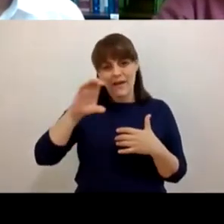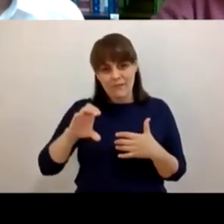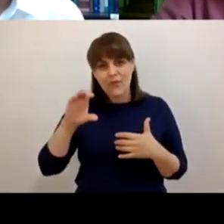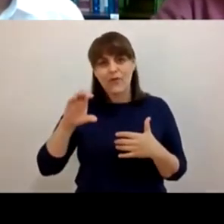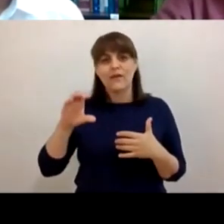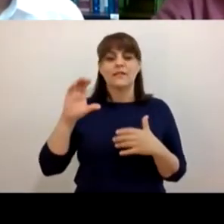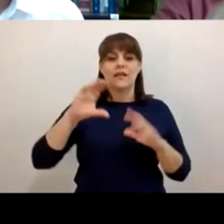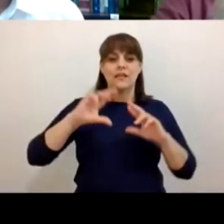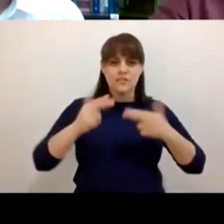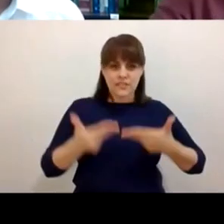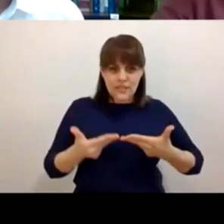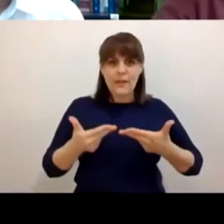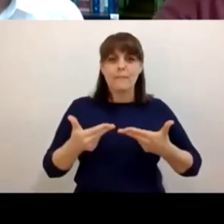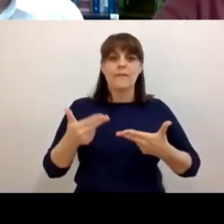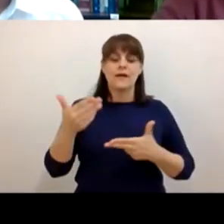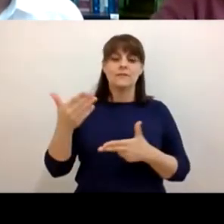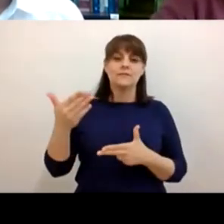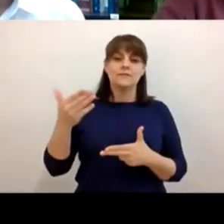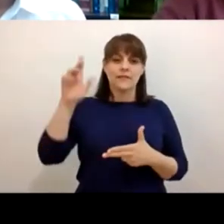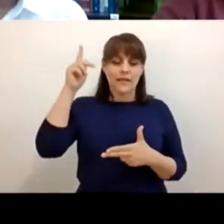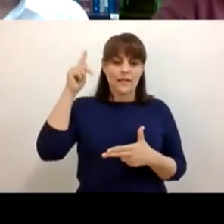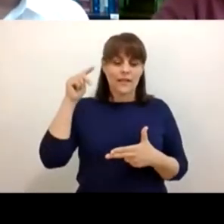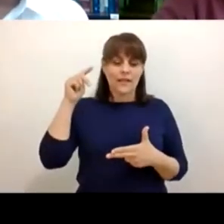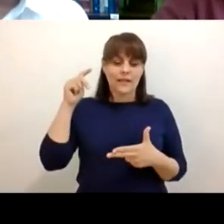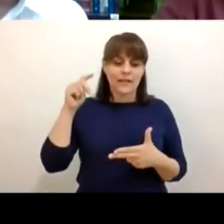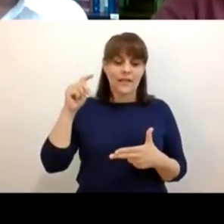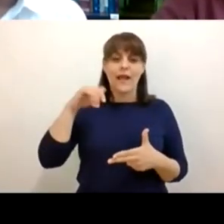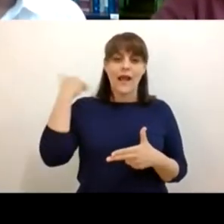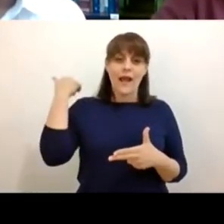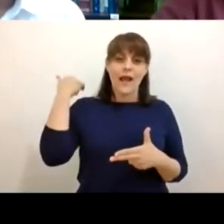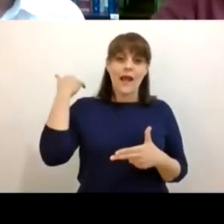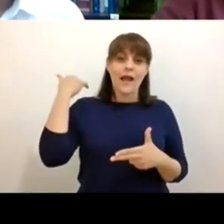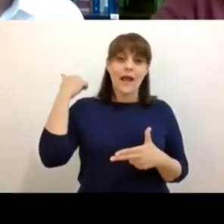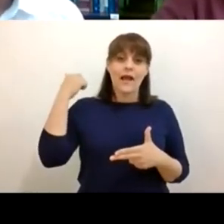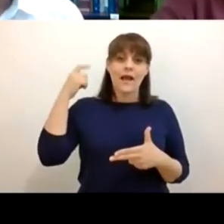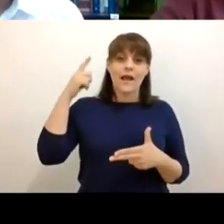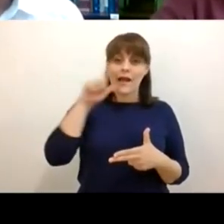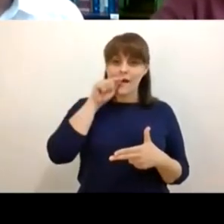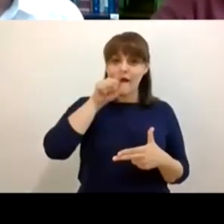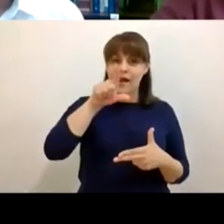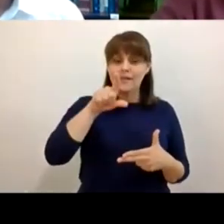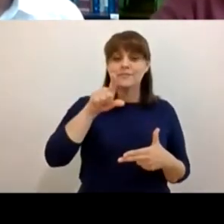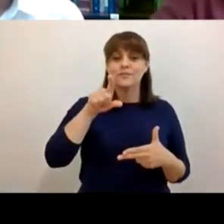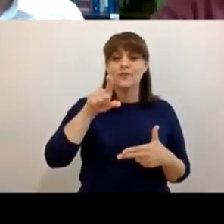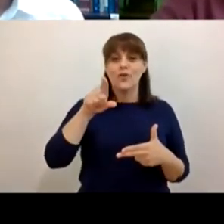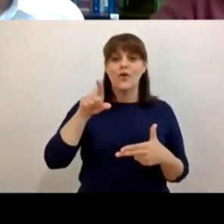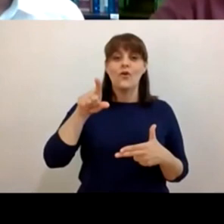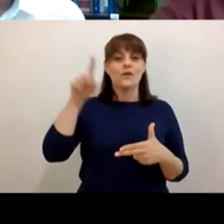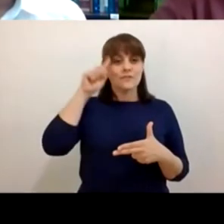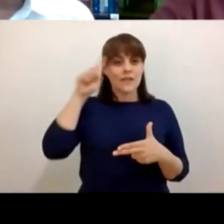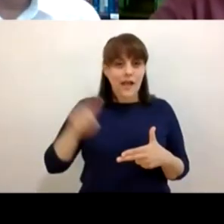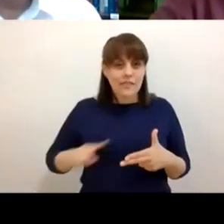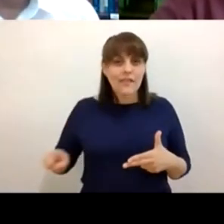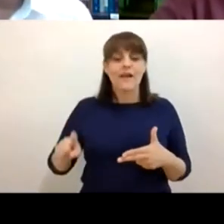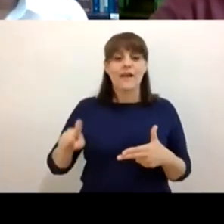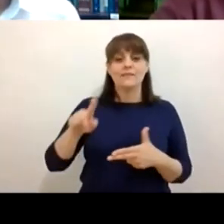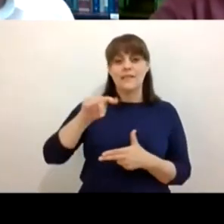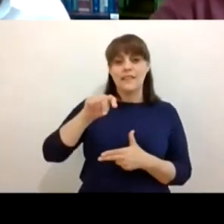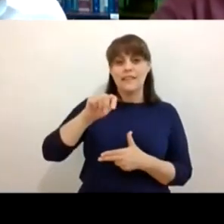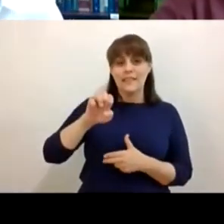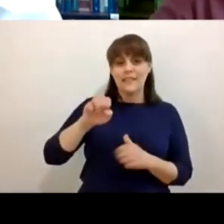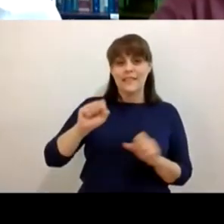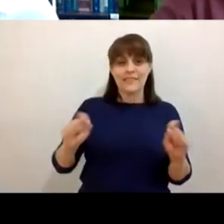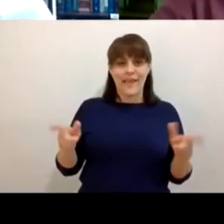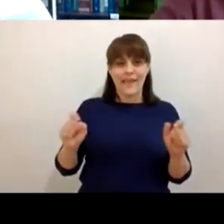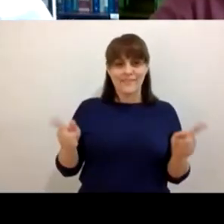Coahuila, Tlaxcala, Sinaloa, Jalisco, Zacatecas, y también tenemos de Texas. Esto es por el